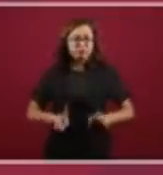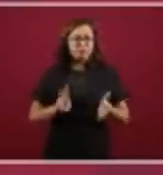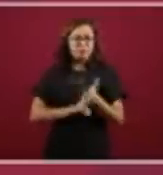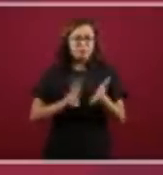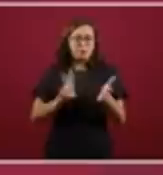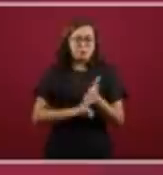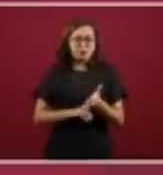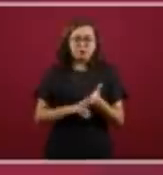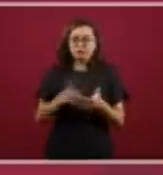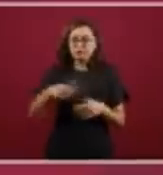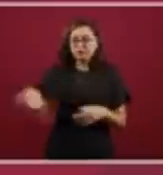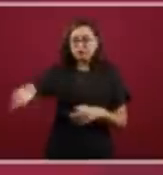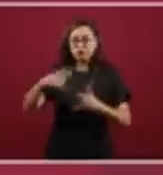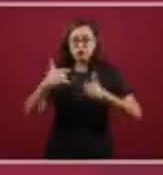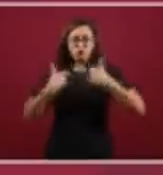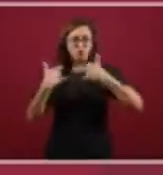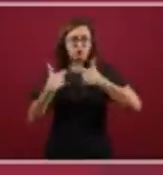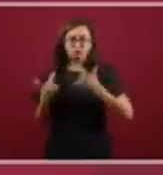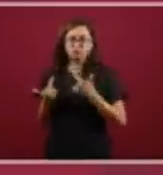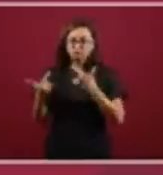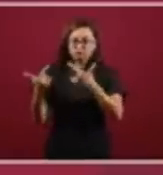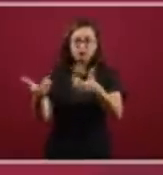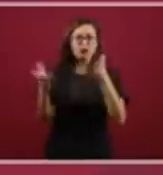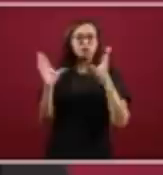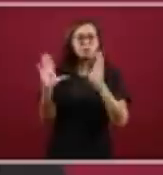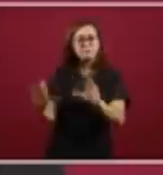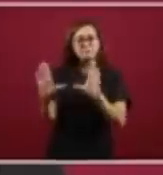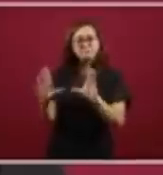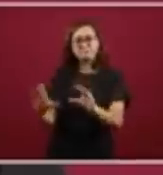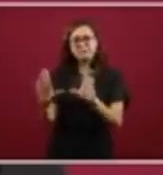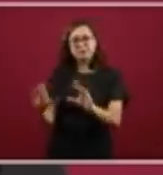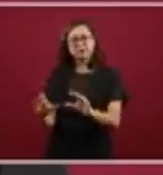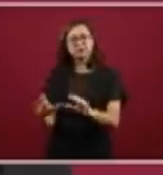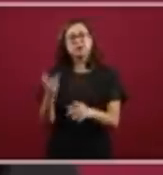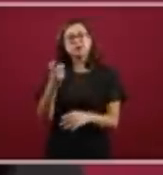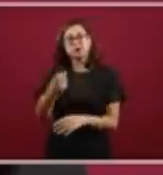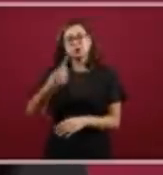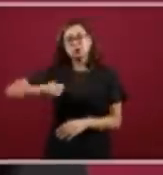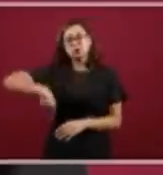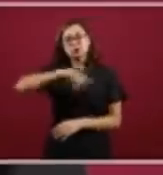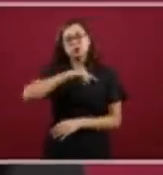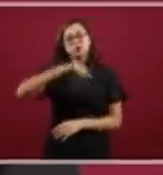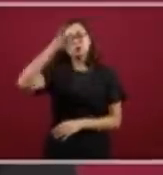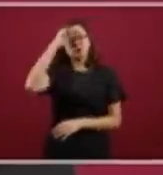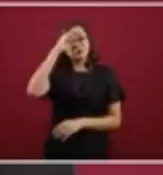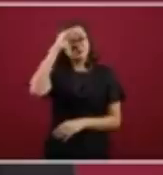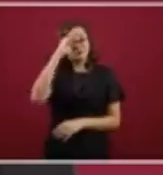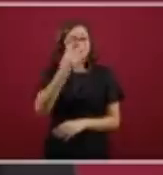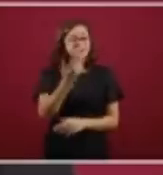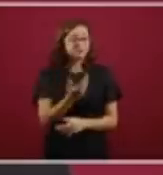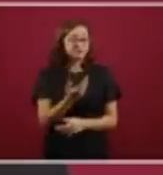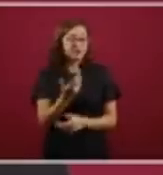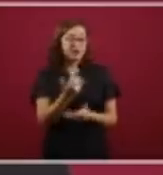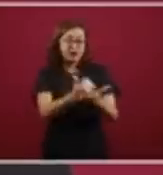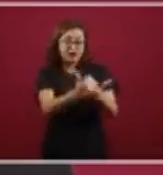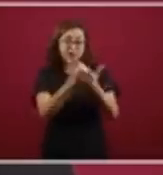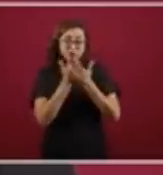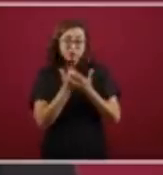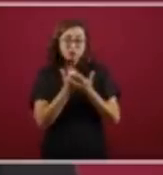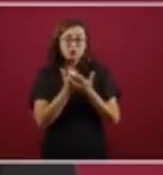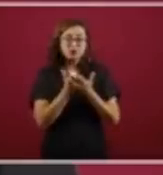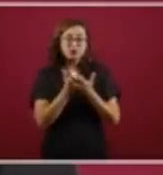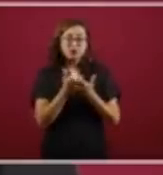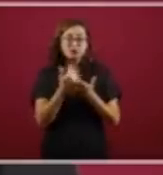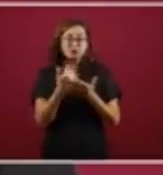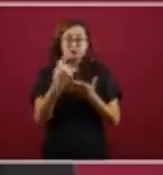a las nuevas generaciones. Y estamos planteando de manera muy concreta que nos ayuden a distribuir,